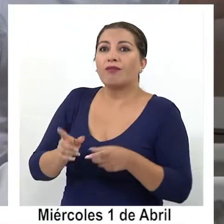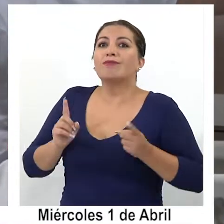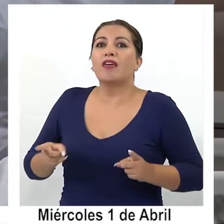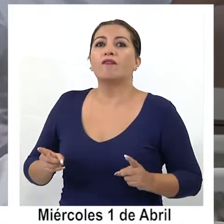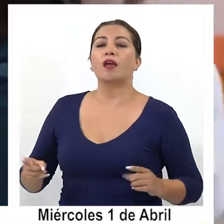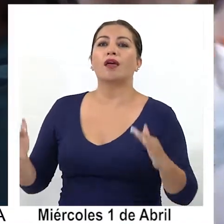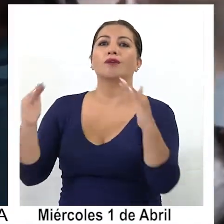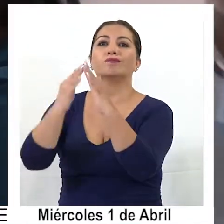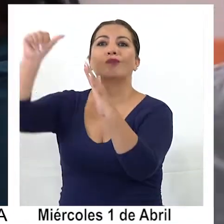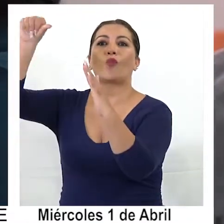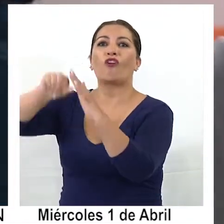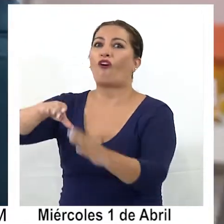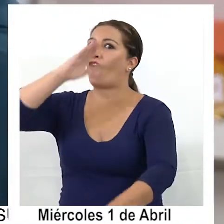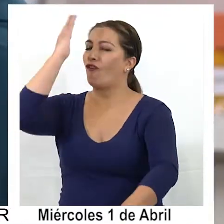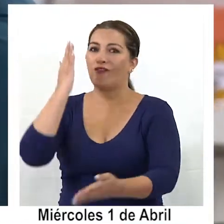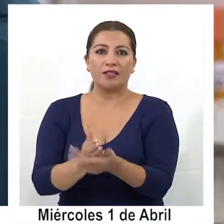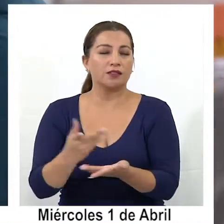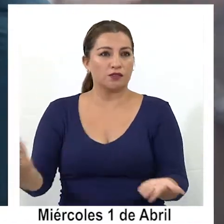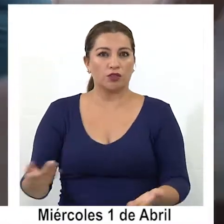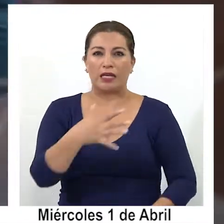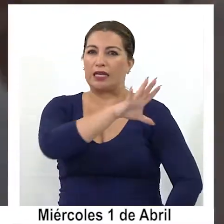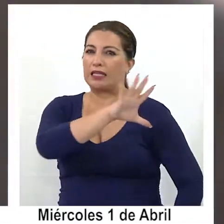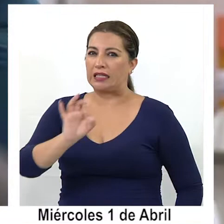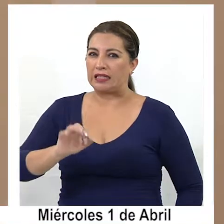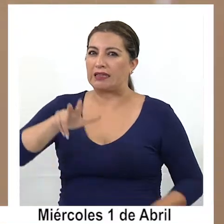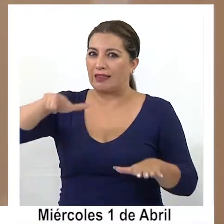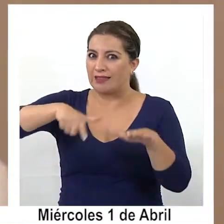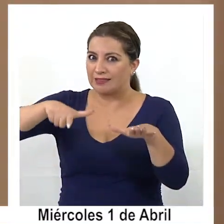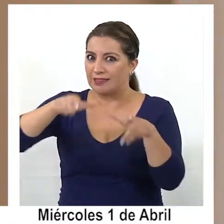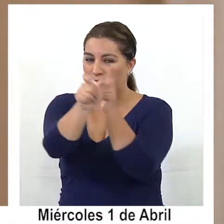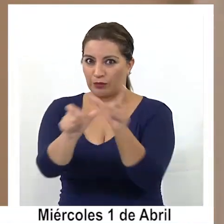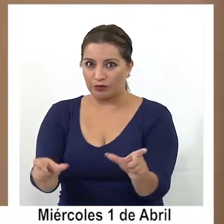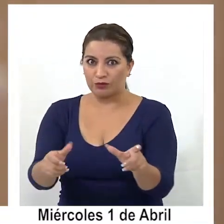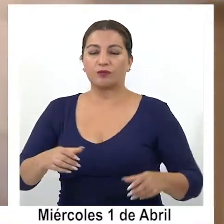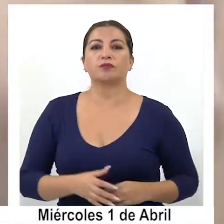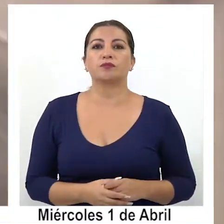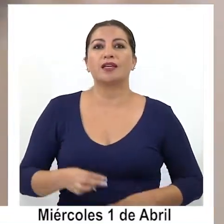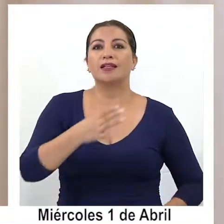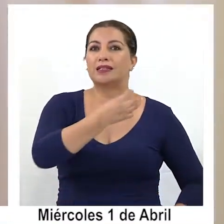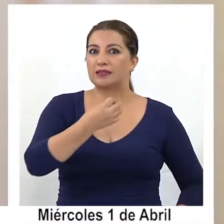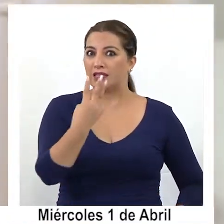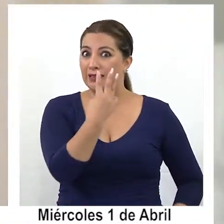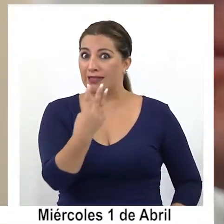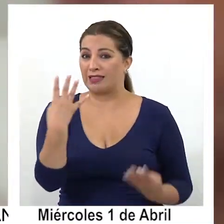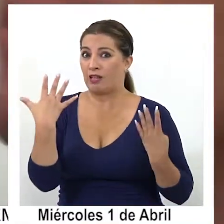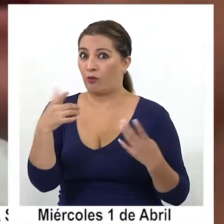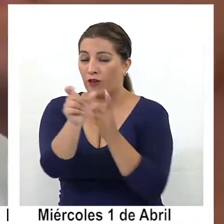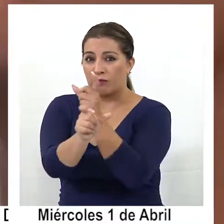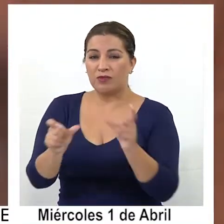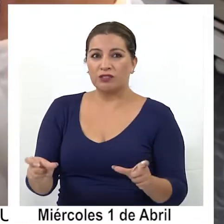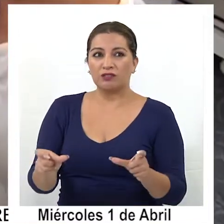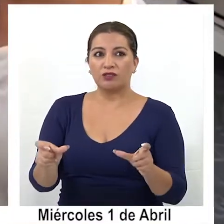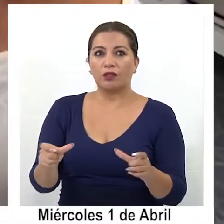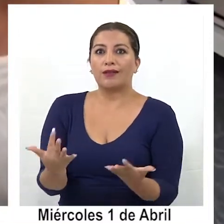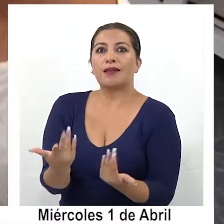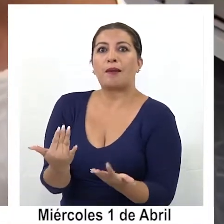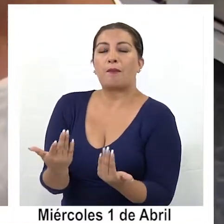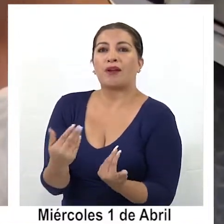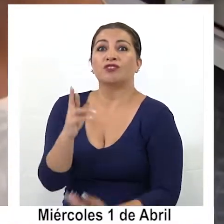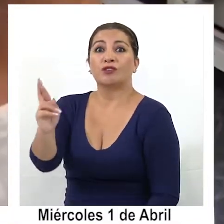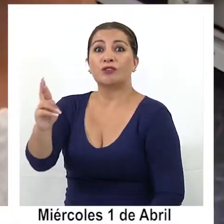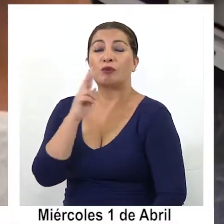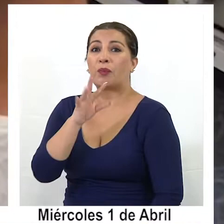estar en cuarentena obligatoria un total de 517 personas. 339 de ellas están en espera de